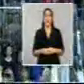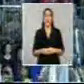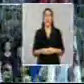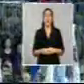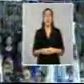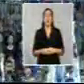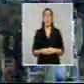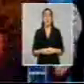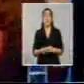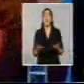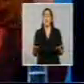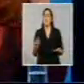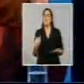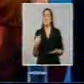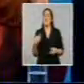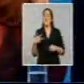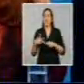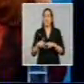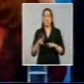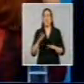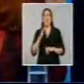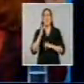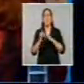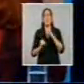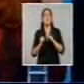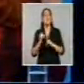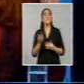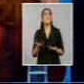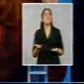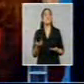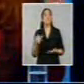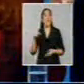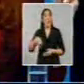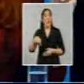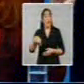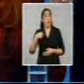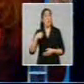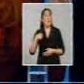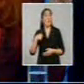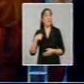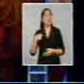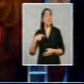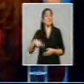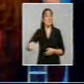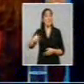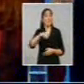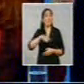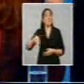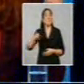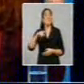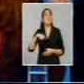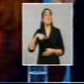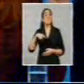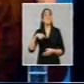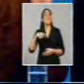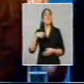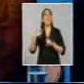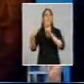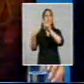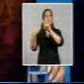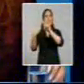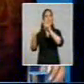Y les decía que hoy estábamos en la provincia de La Rioja